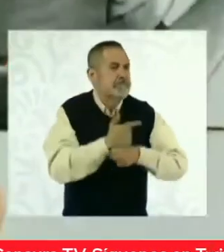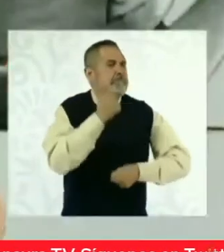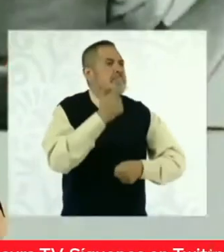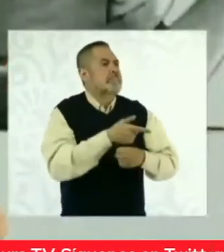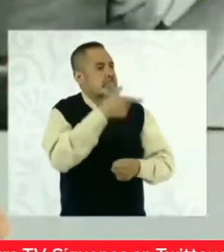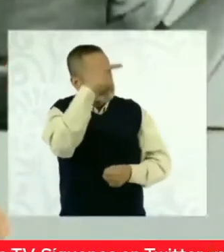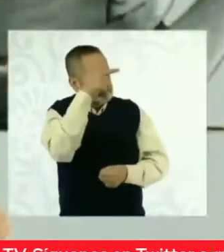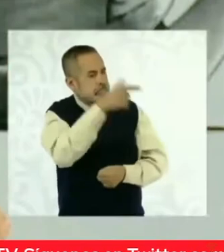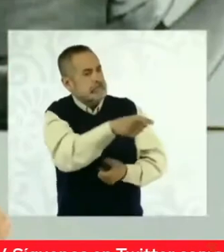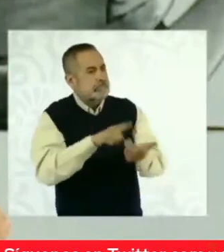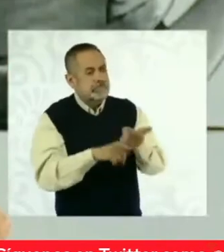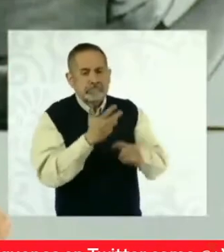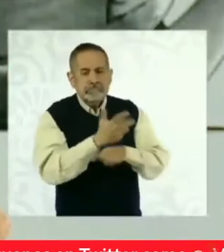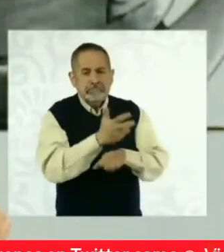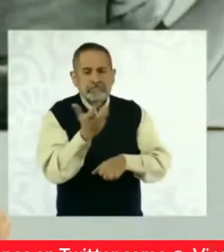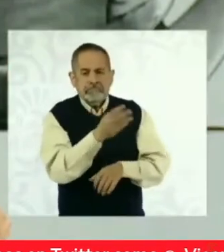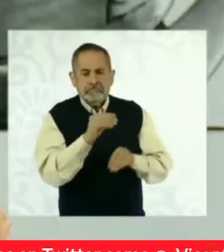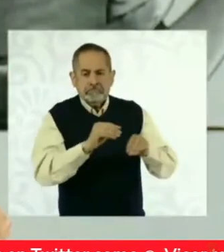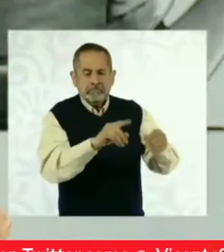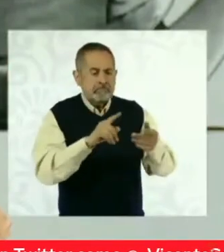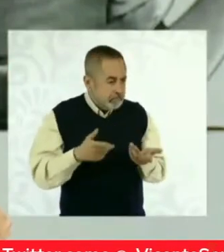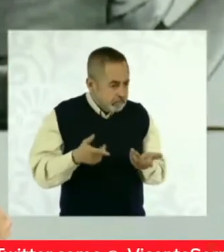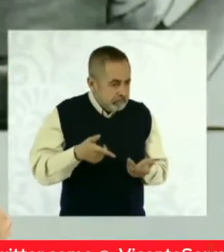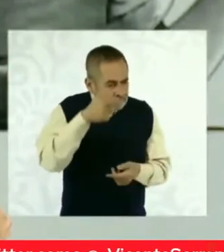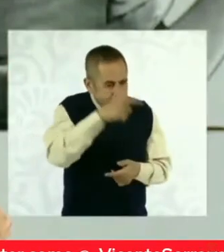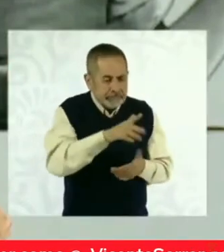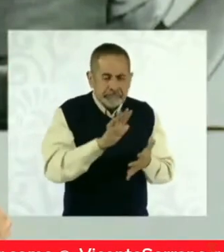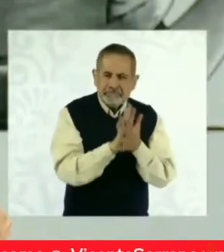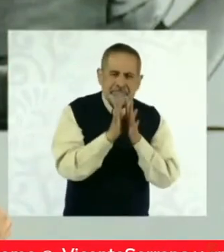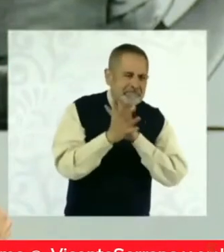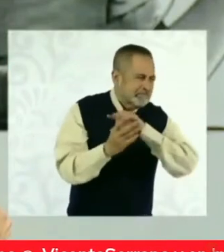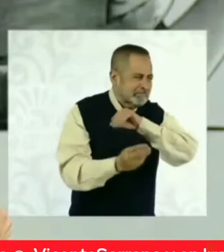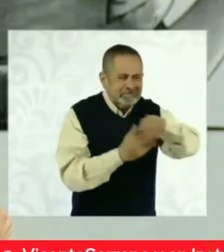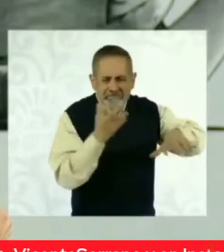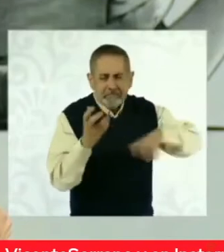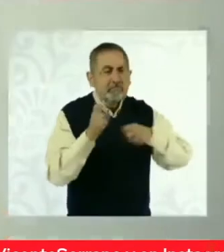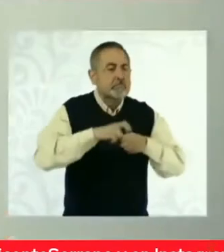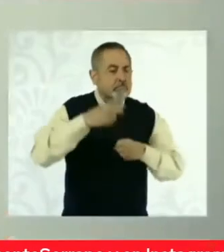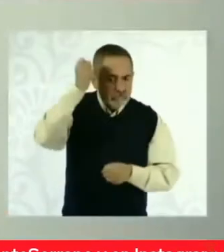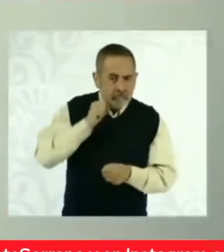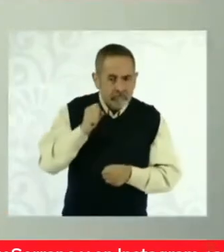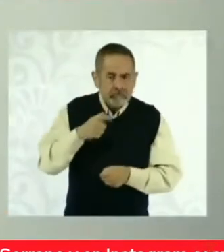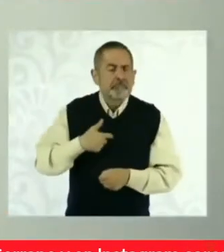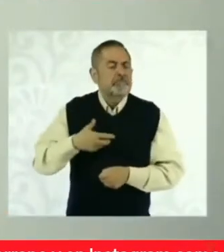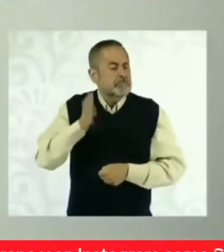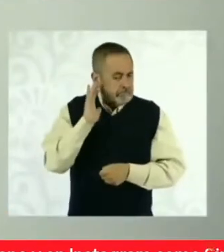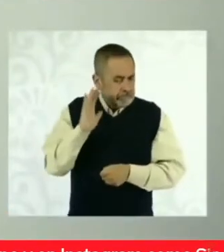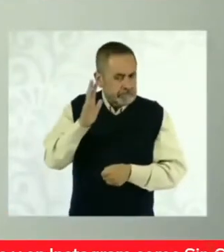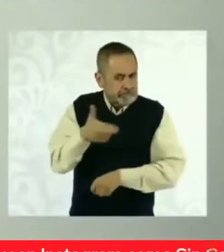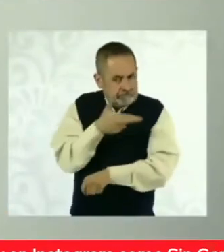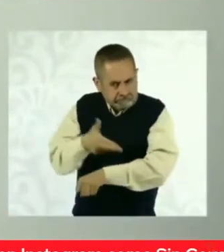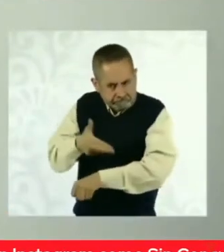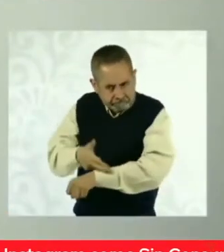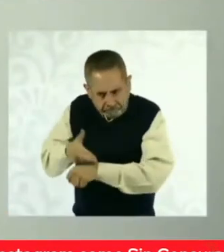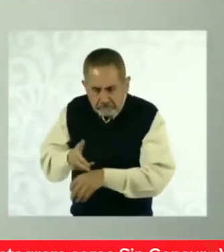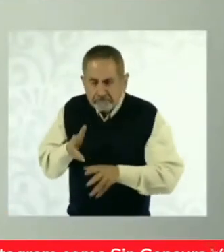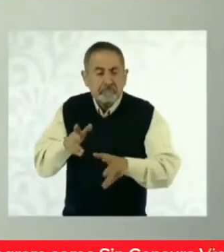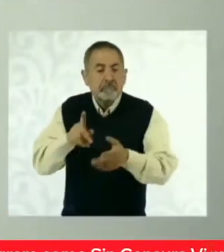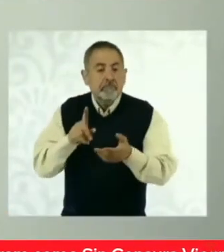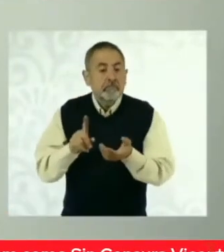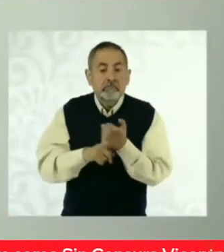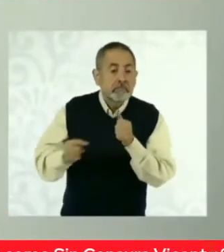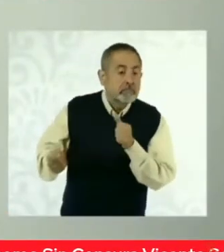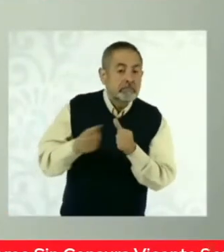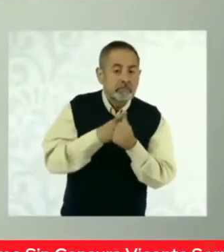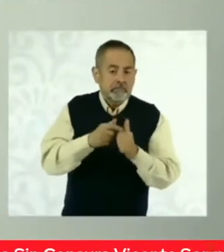esta ola de violencia en Sinaloa. se ha estado actuando. Entró primero